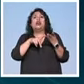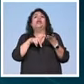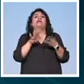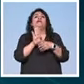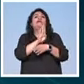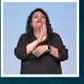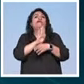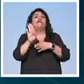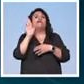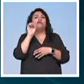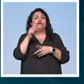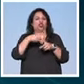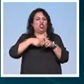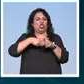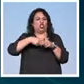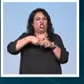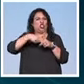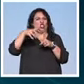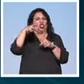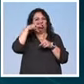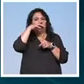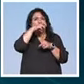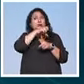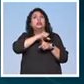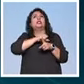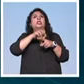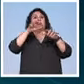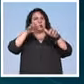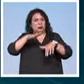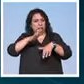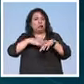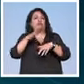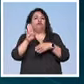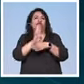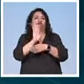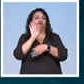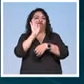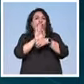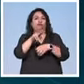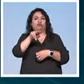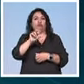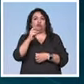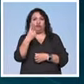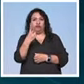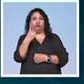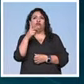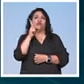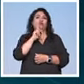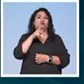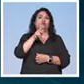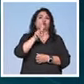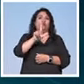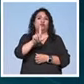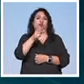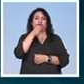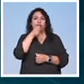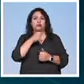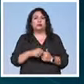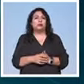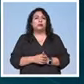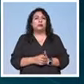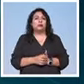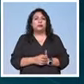beneficiarán de temperaturas más cálidas y más lluvias para Noticias 22 Katia León